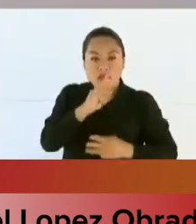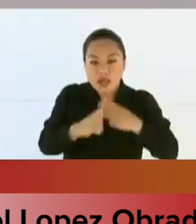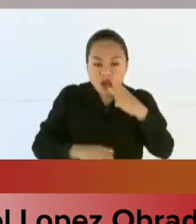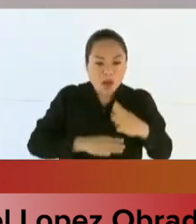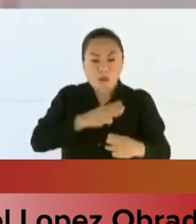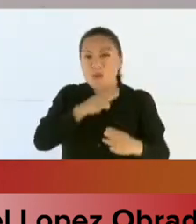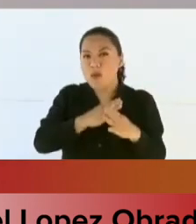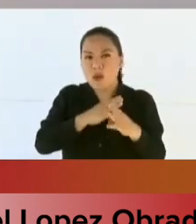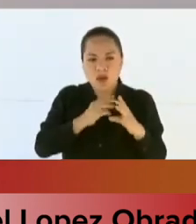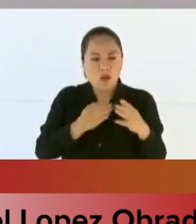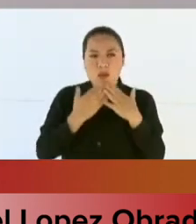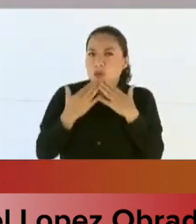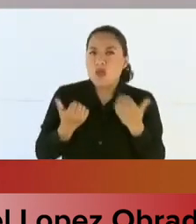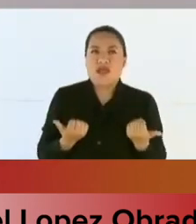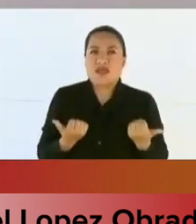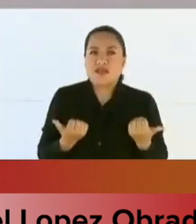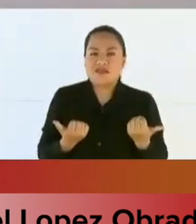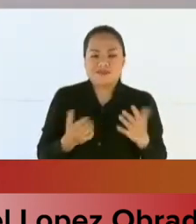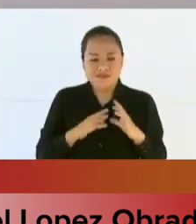Es algo único.